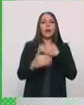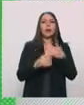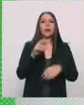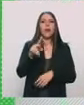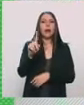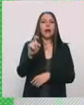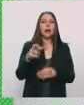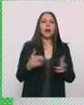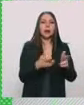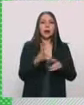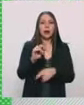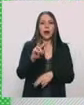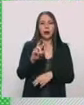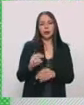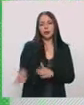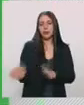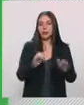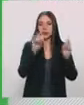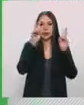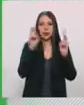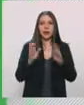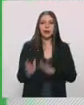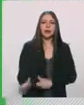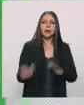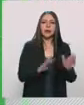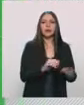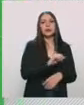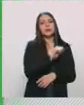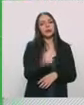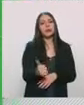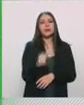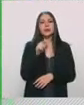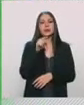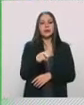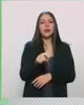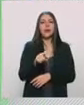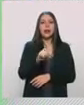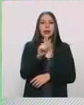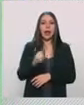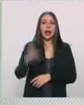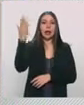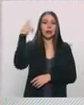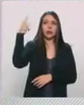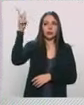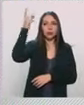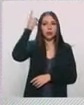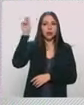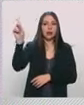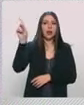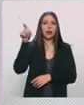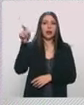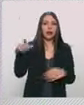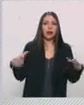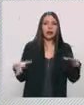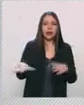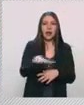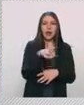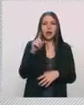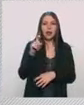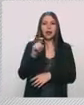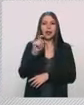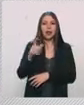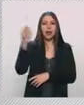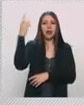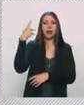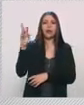de Texas, era rusa, así como lo oyen, era propiedad rusa, y el zar Alejandro II dijo, ya no quiero